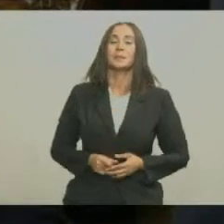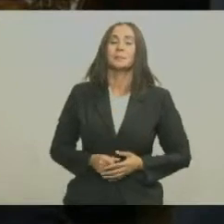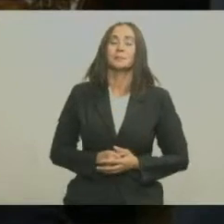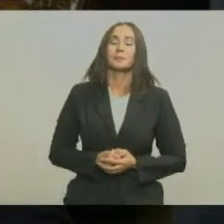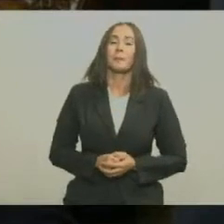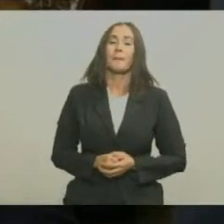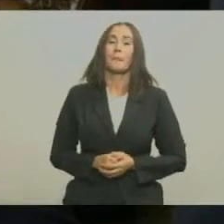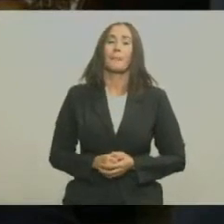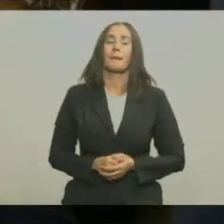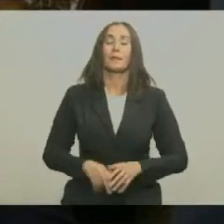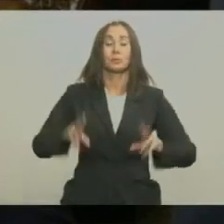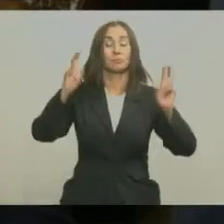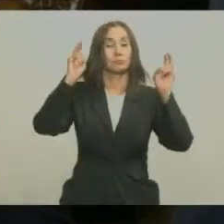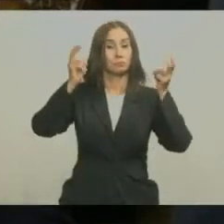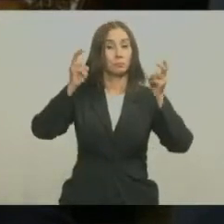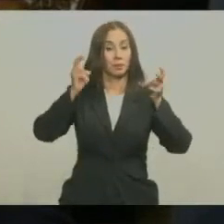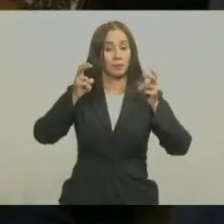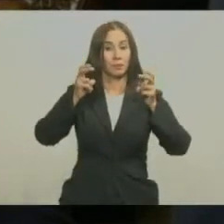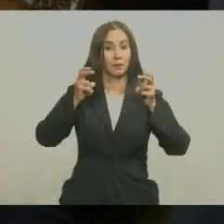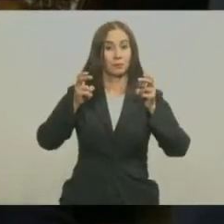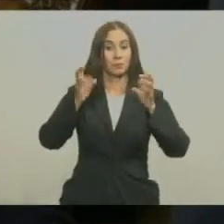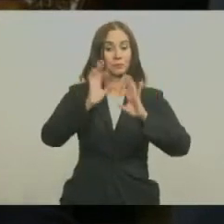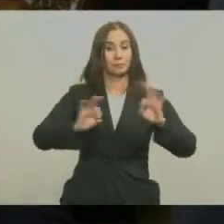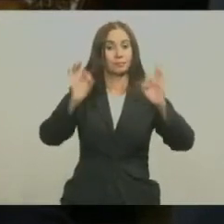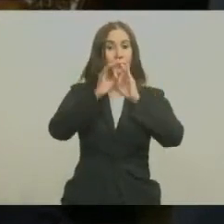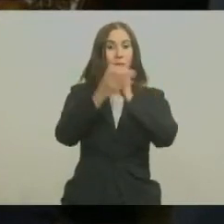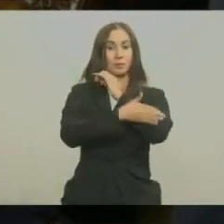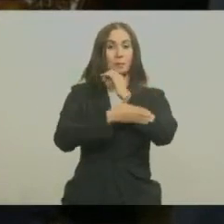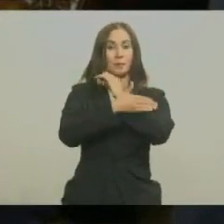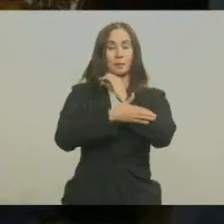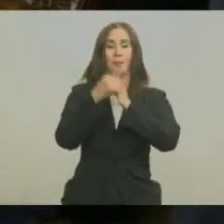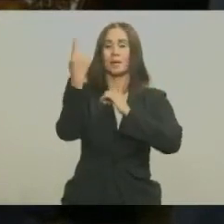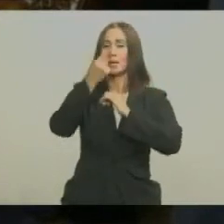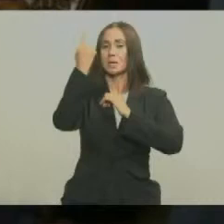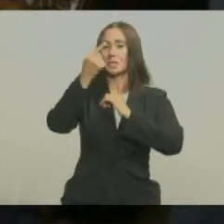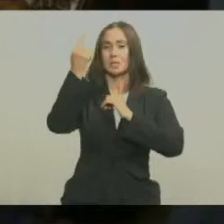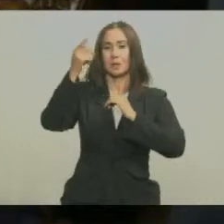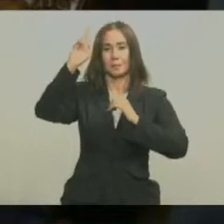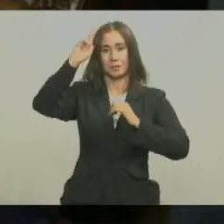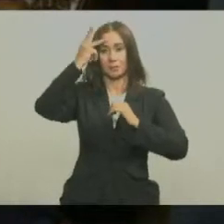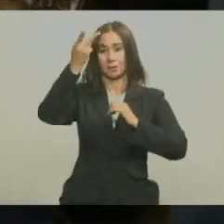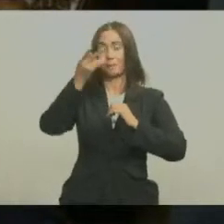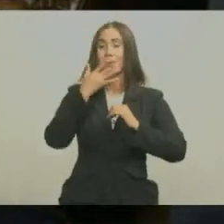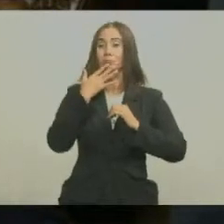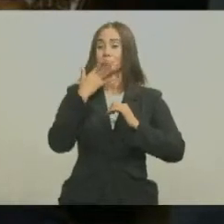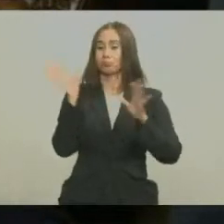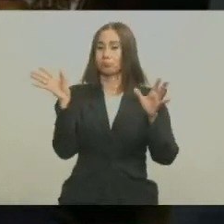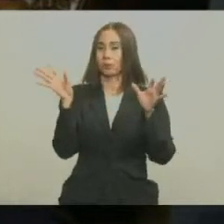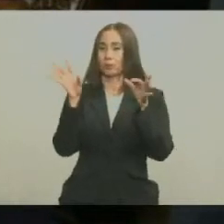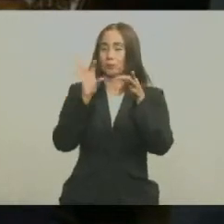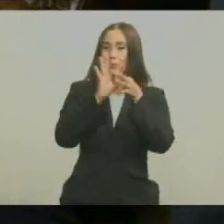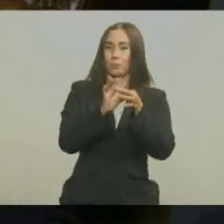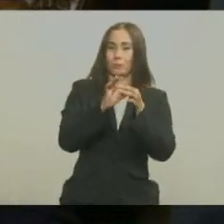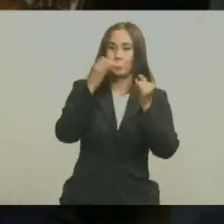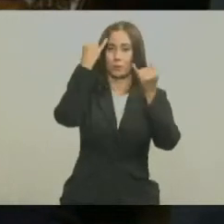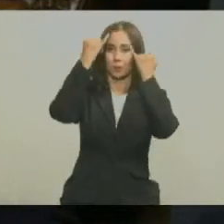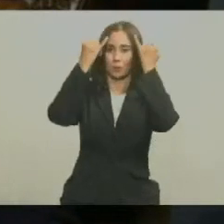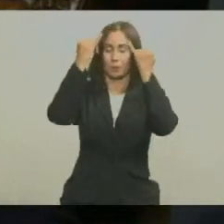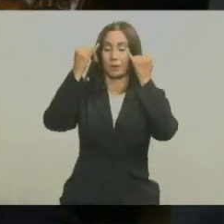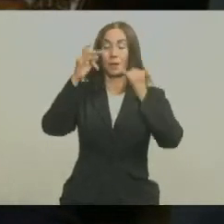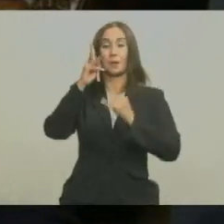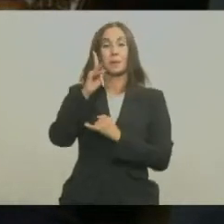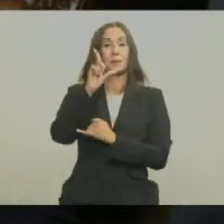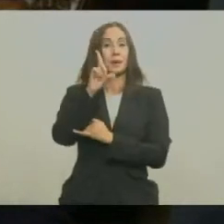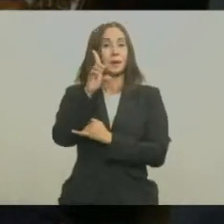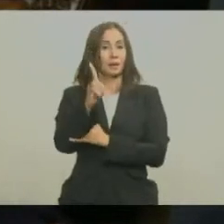temas. Pero temas como este, tema país, podrán contar de manera irrestricta con que el Partido de la Liberación